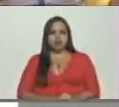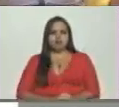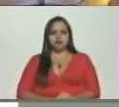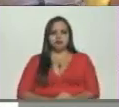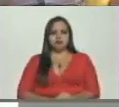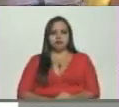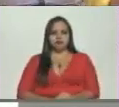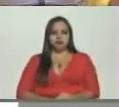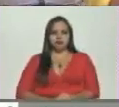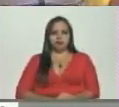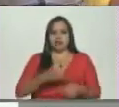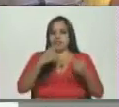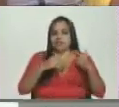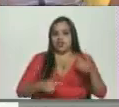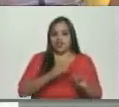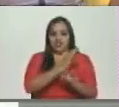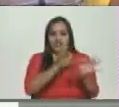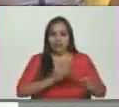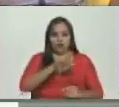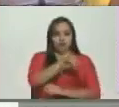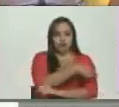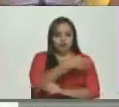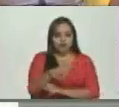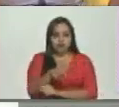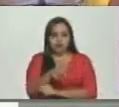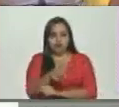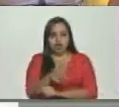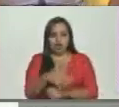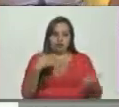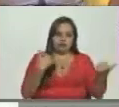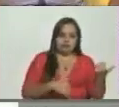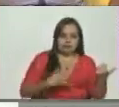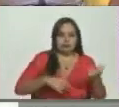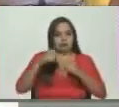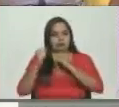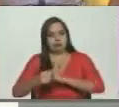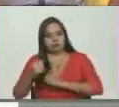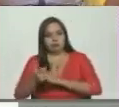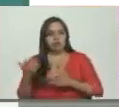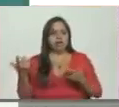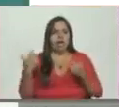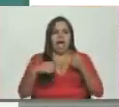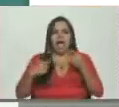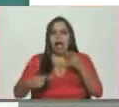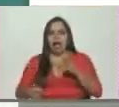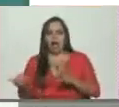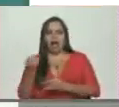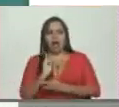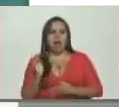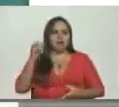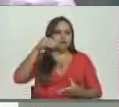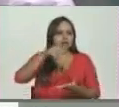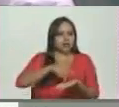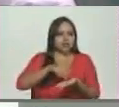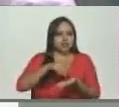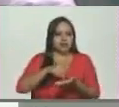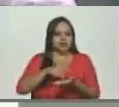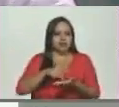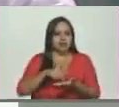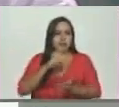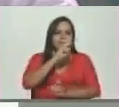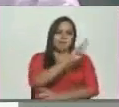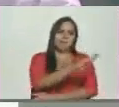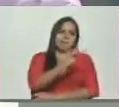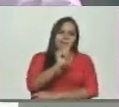los instrumentos que entran dentro de la ejecución de la parranda. Que conforman la parranda. Conforman toda la parranda. Háblanos. Además de